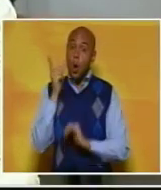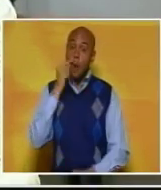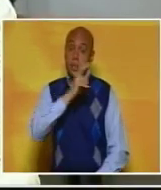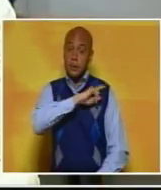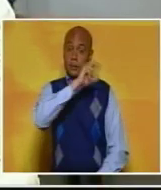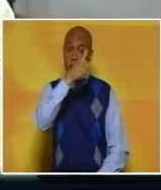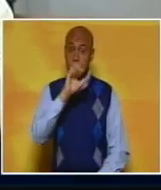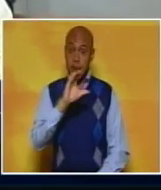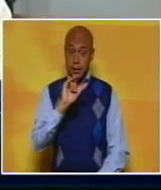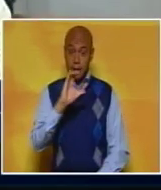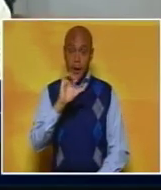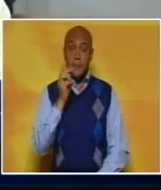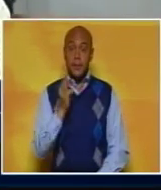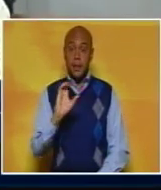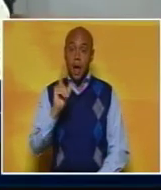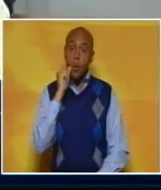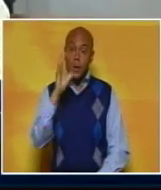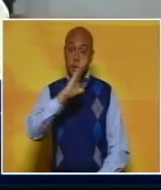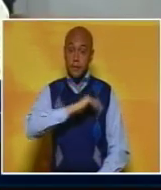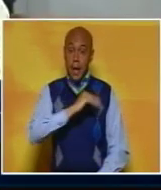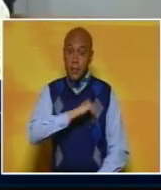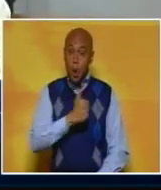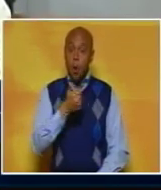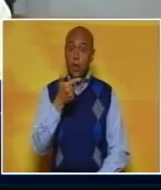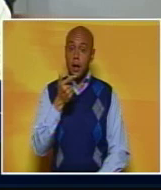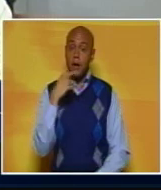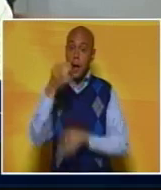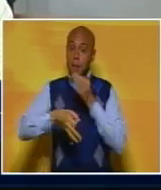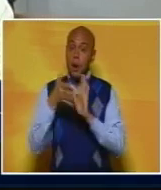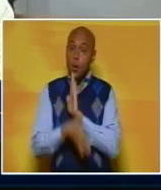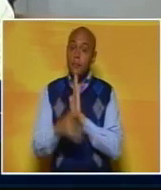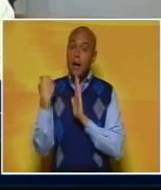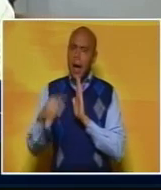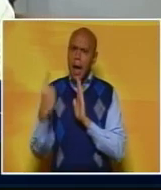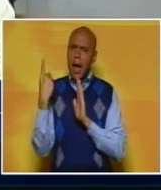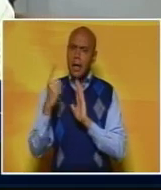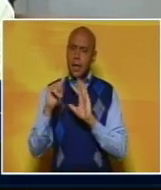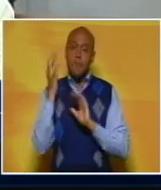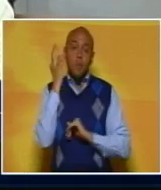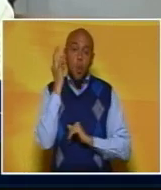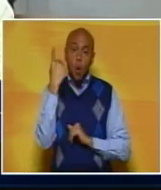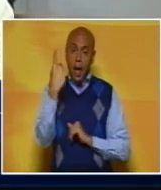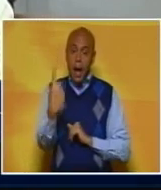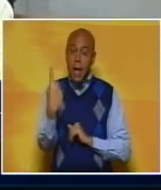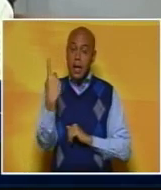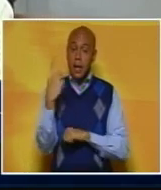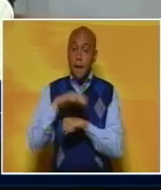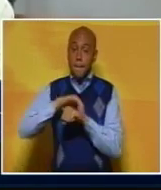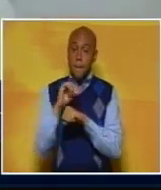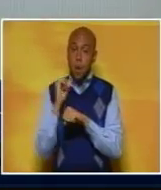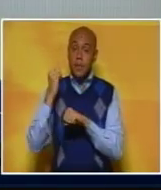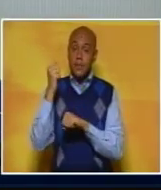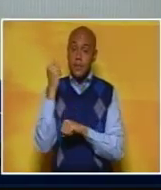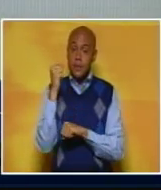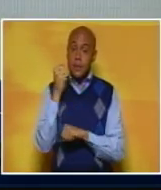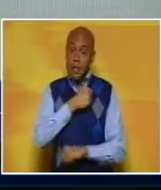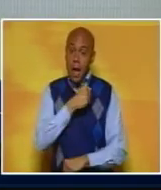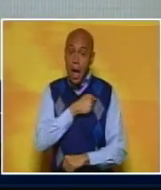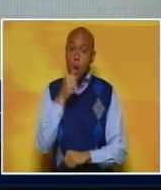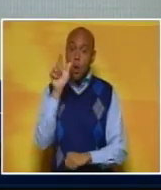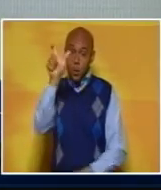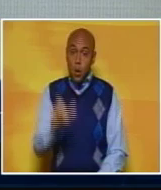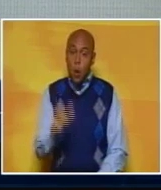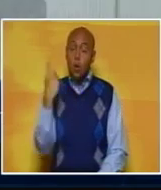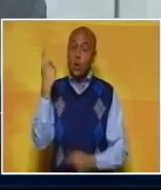Investigaciones Científicas Penales y Criminalísticas, Douglas Rico, resaltó que una funcionaria de Polichacao identificada como Doris